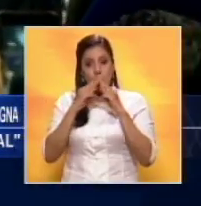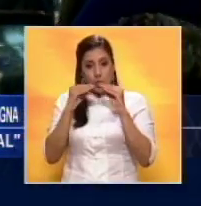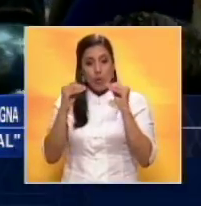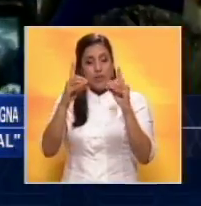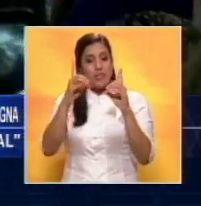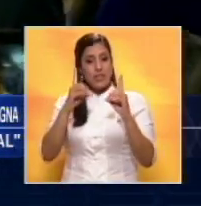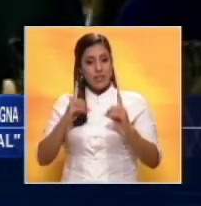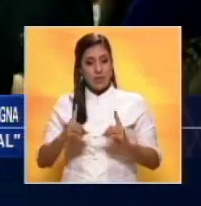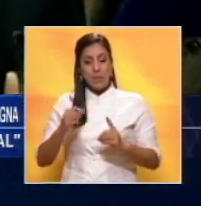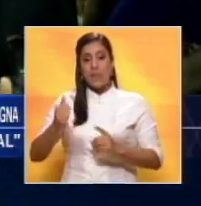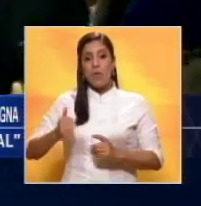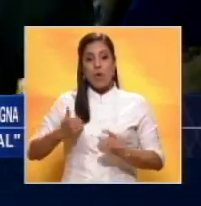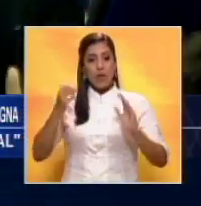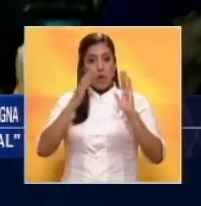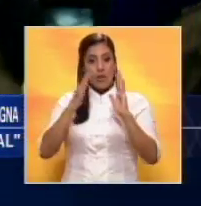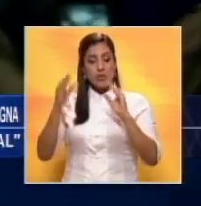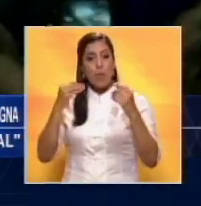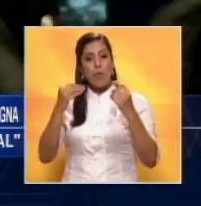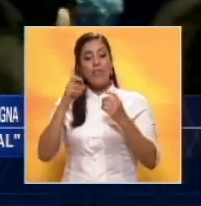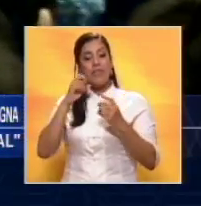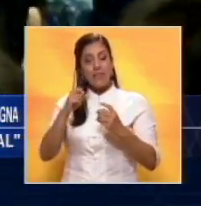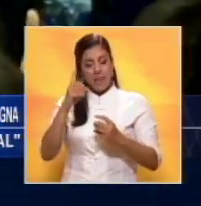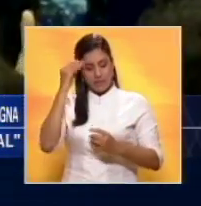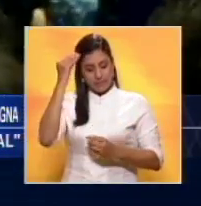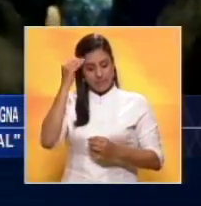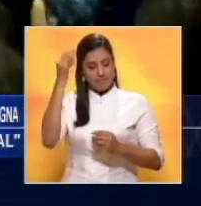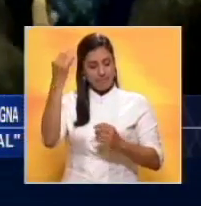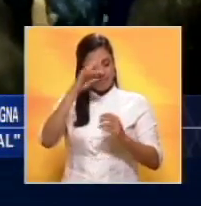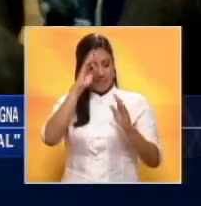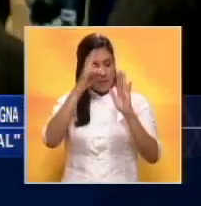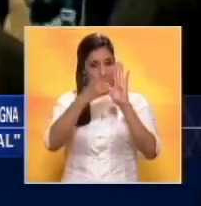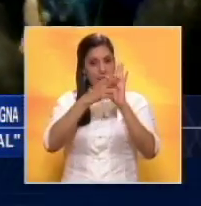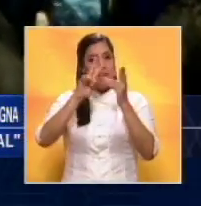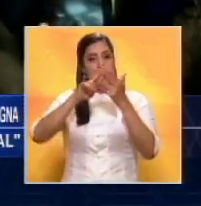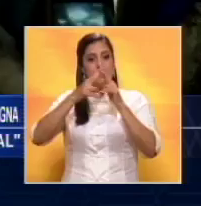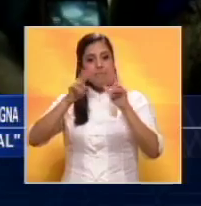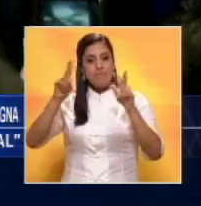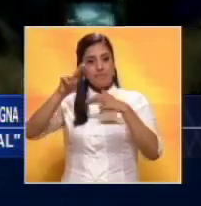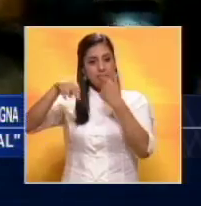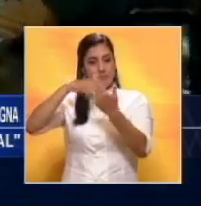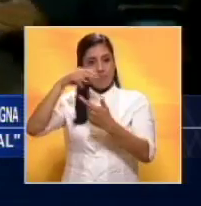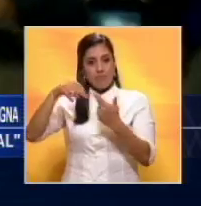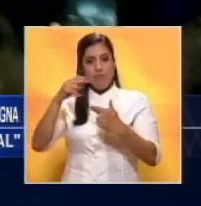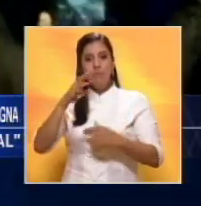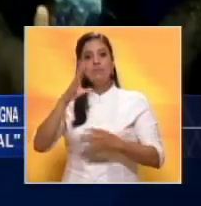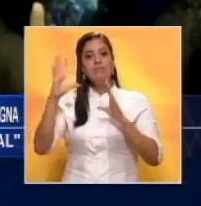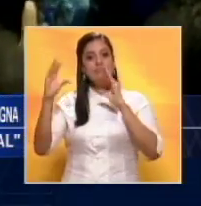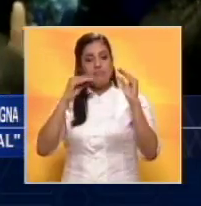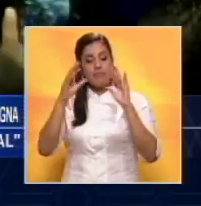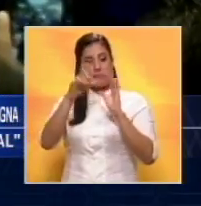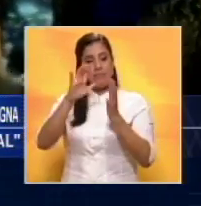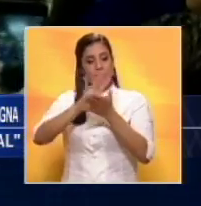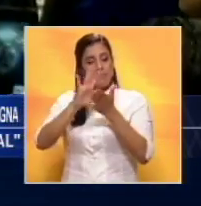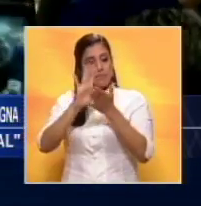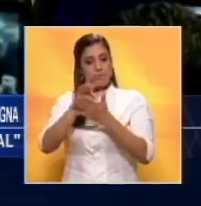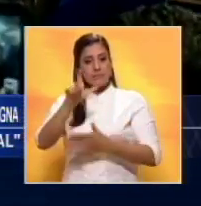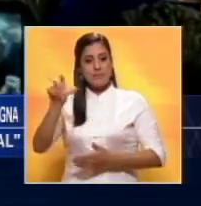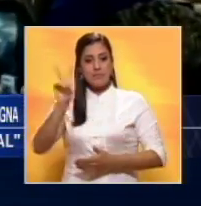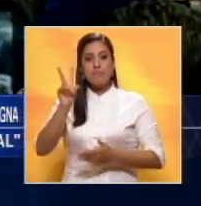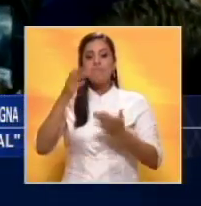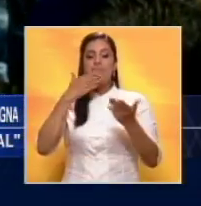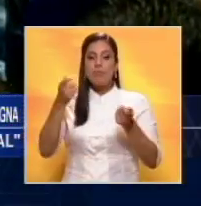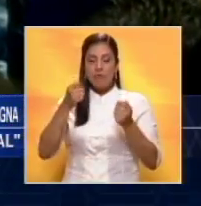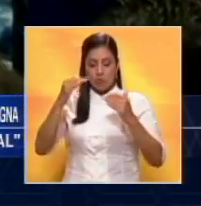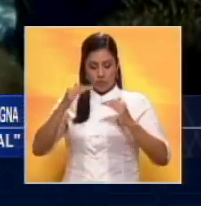las decisiones de cualquier órgano público deben tomarse pensando siempre en la paz de la República, en la convivencia de los venezolanos, para